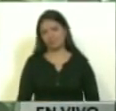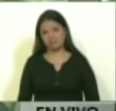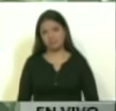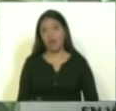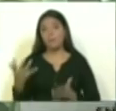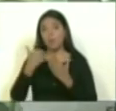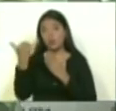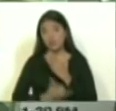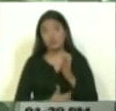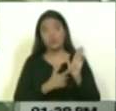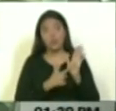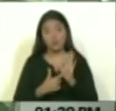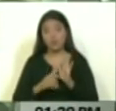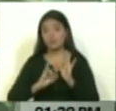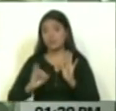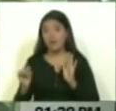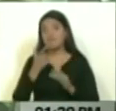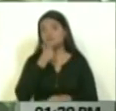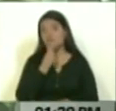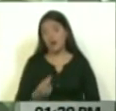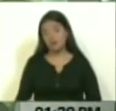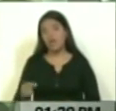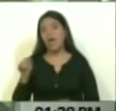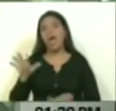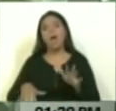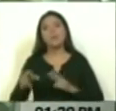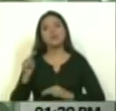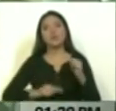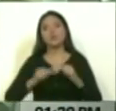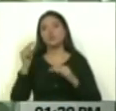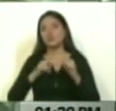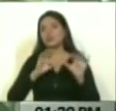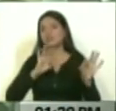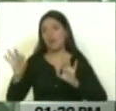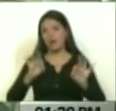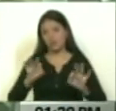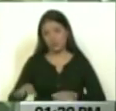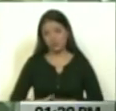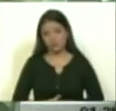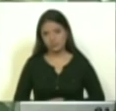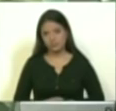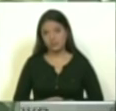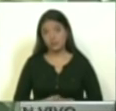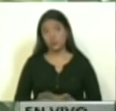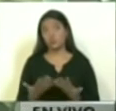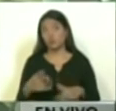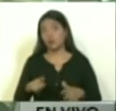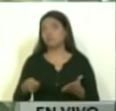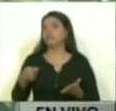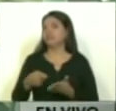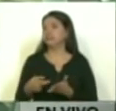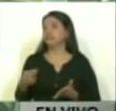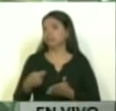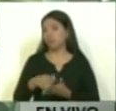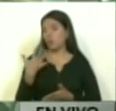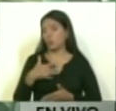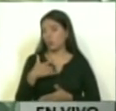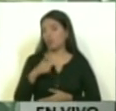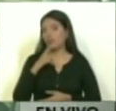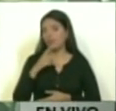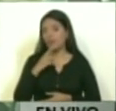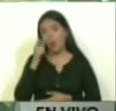que me presentaron que a veces construir un teatro, que implica una gran inversión, ¿verdad, ministro? El